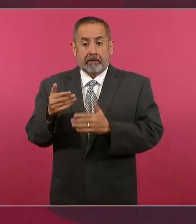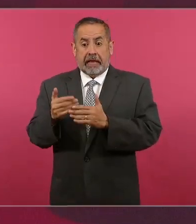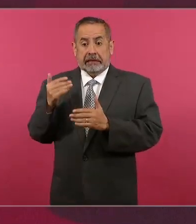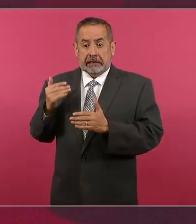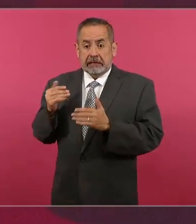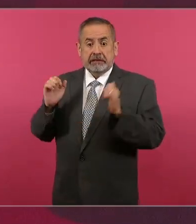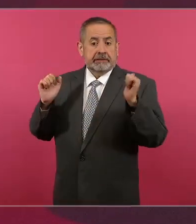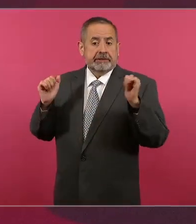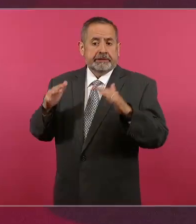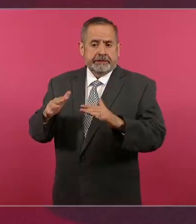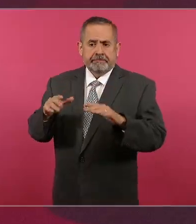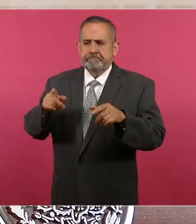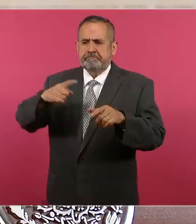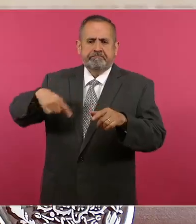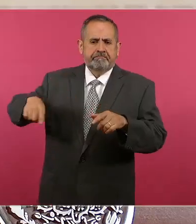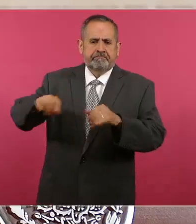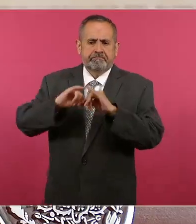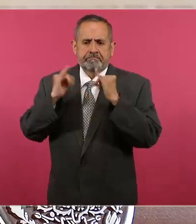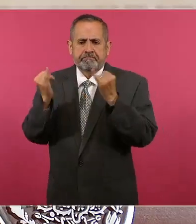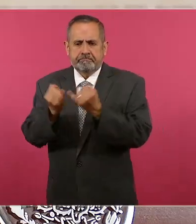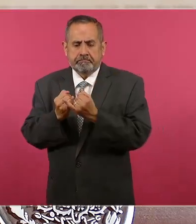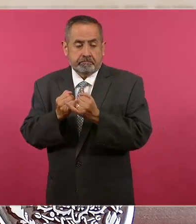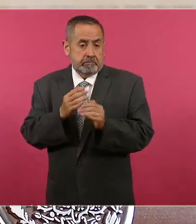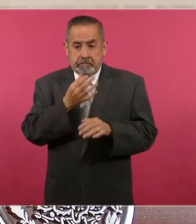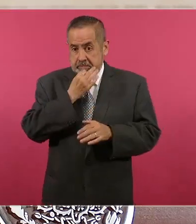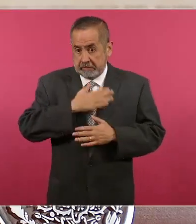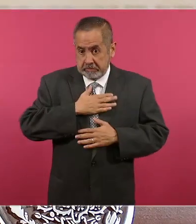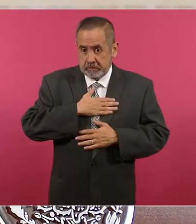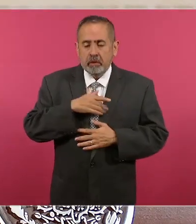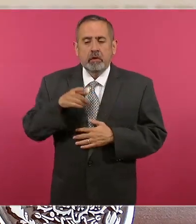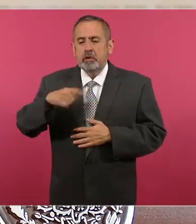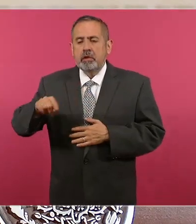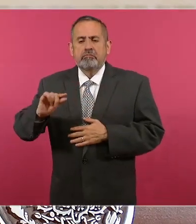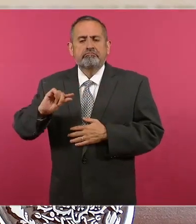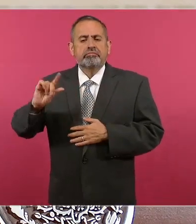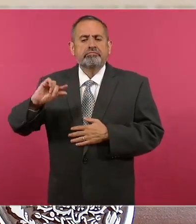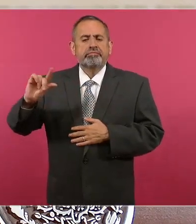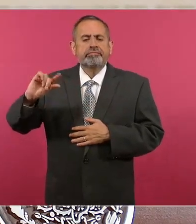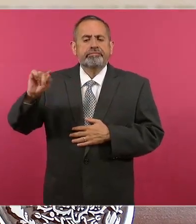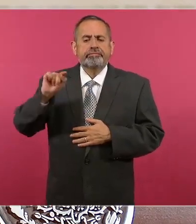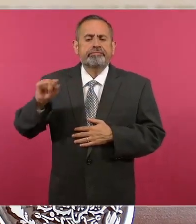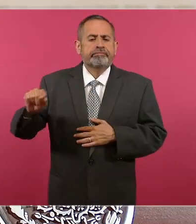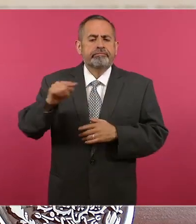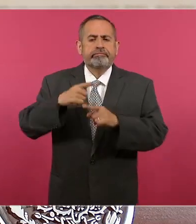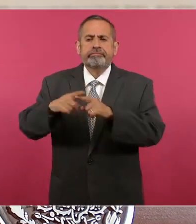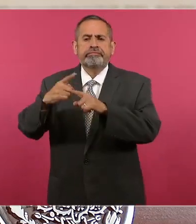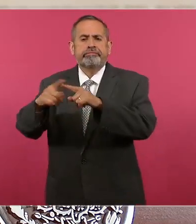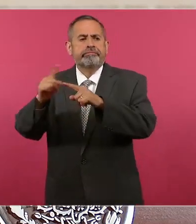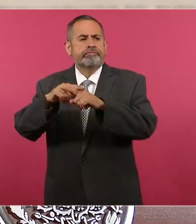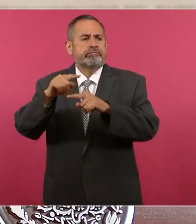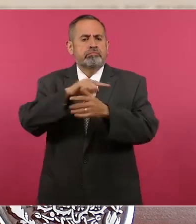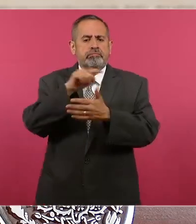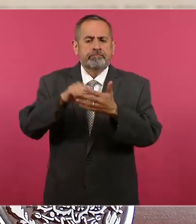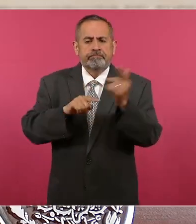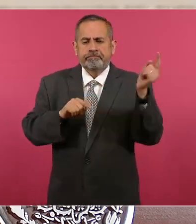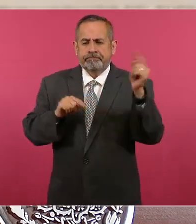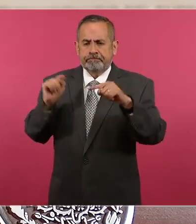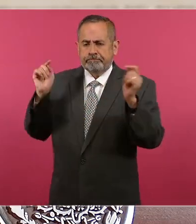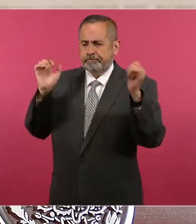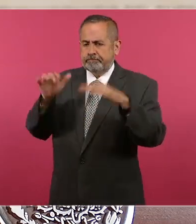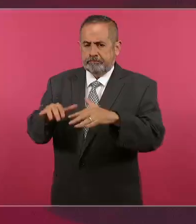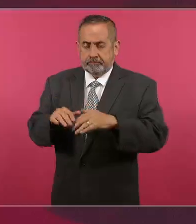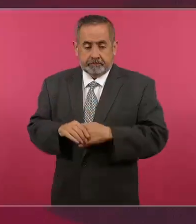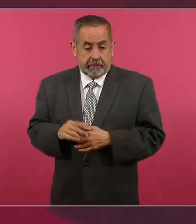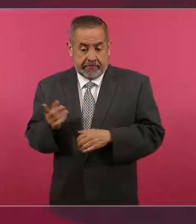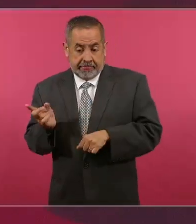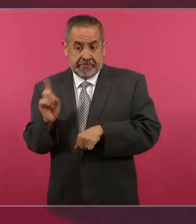con anticipación, ese es el informe que tengo, especialistas de distintas partes, y a nosotros nos